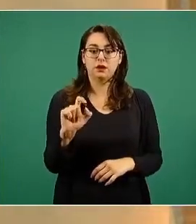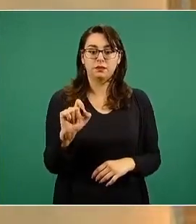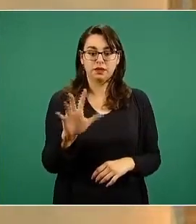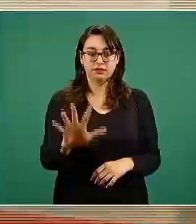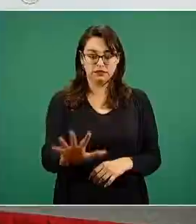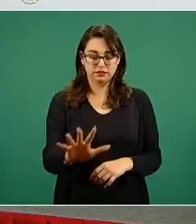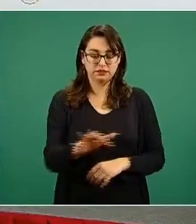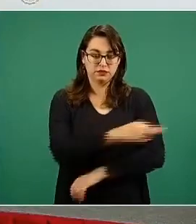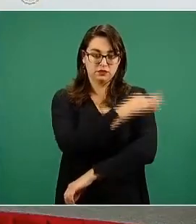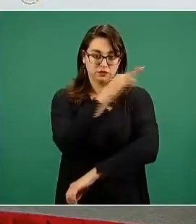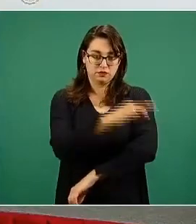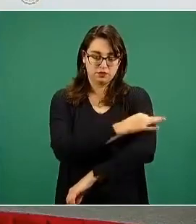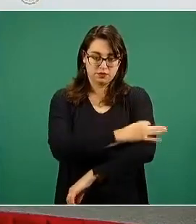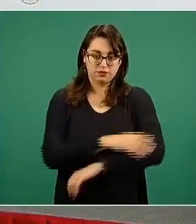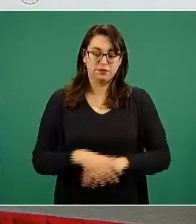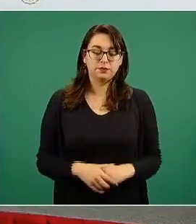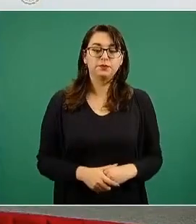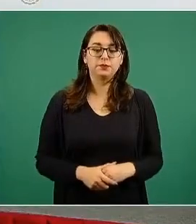53,625 dosis.